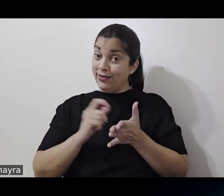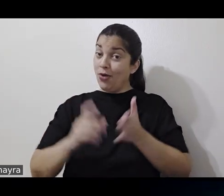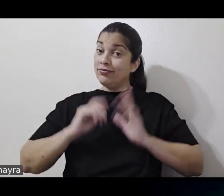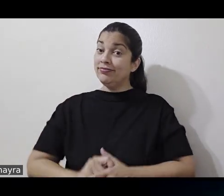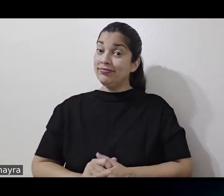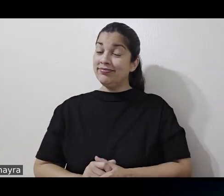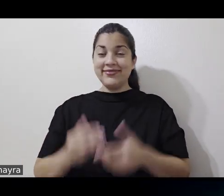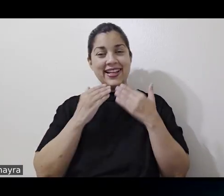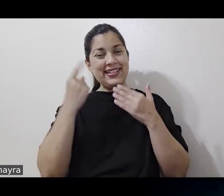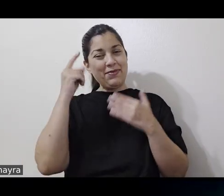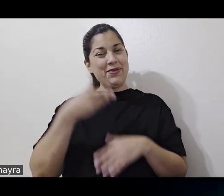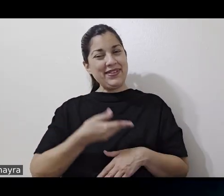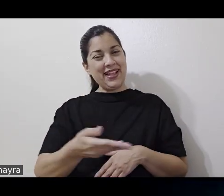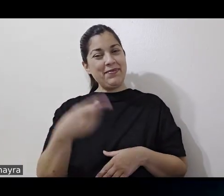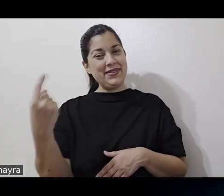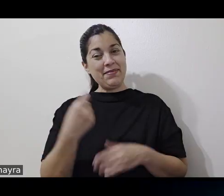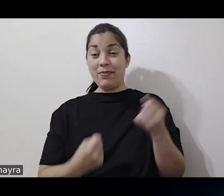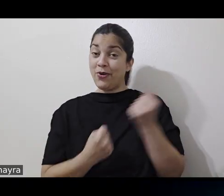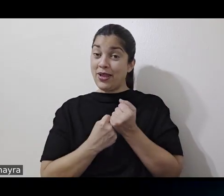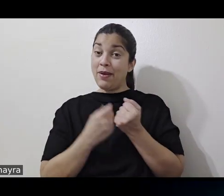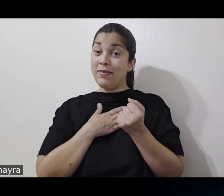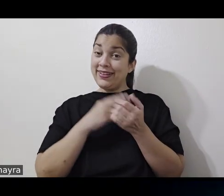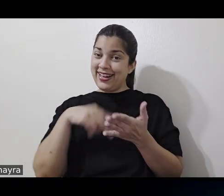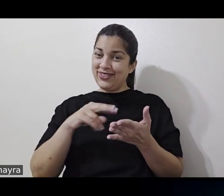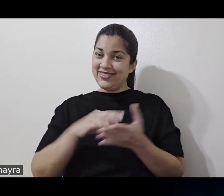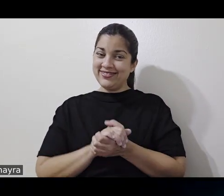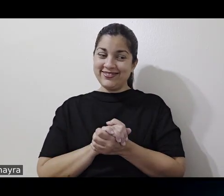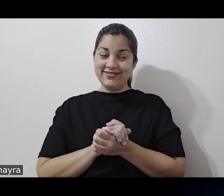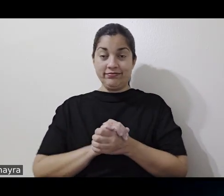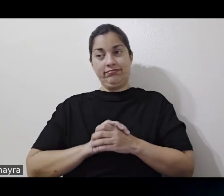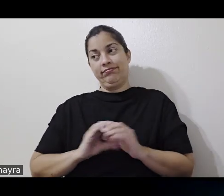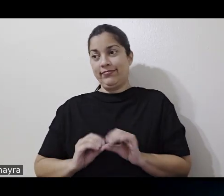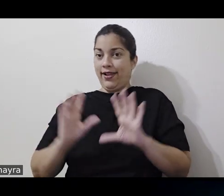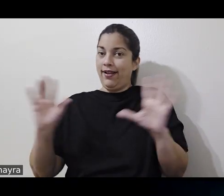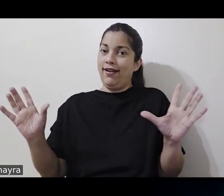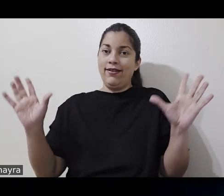Sí, gracias por la invitación y por siempre apoyar mi literatura. Pero claro.